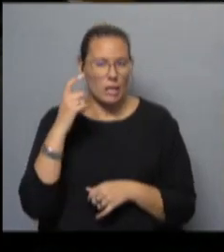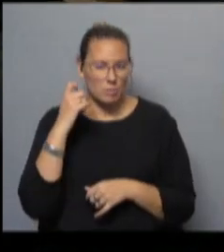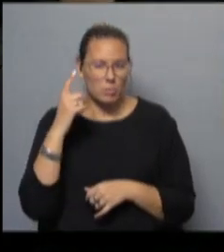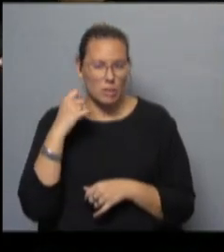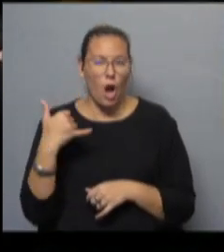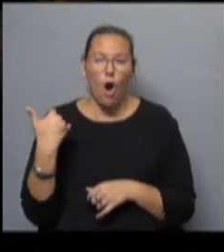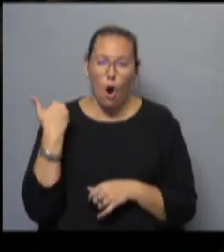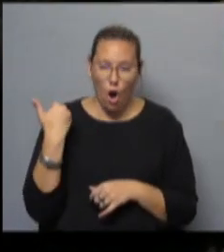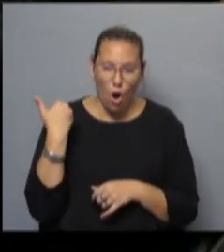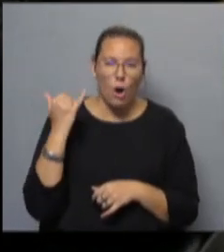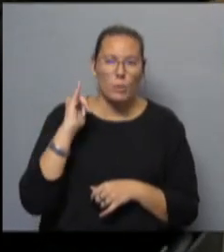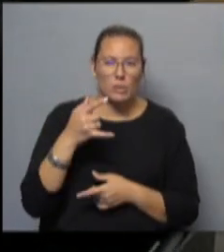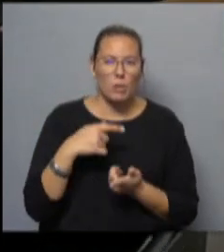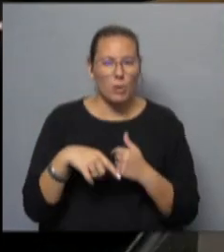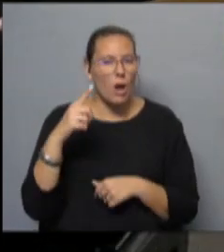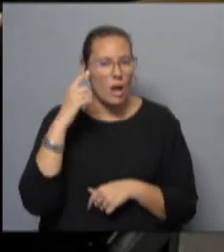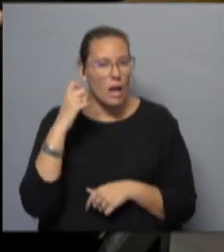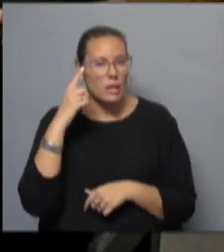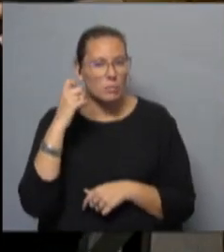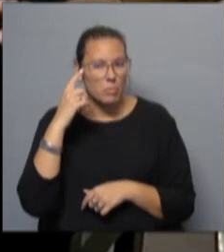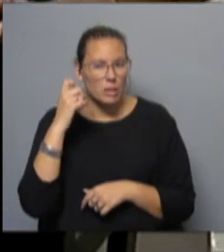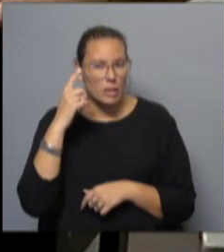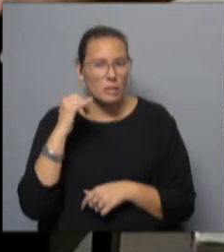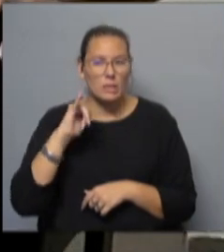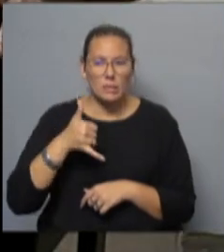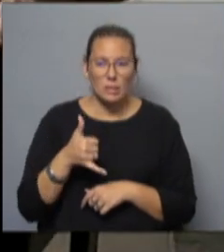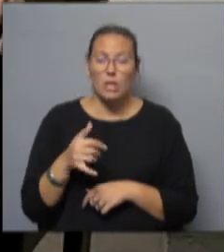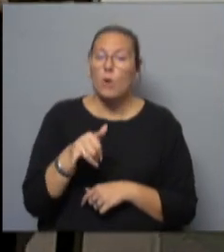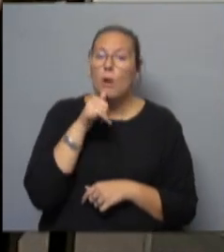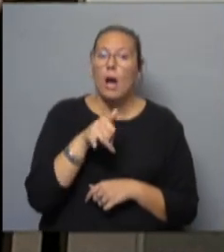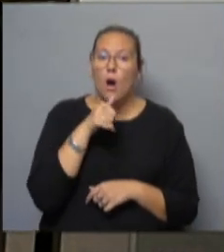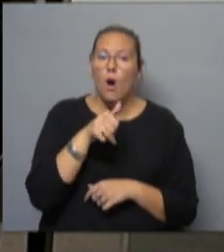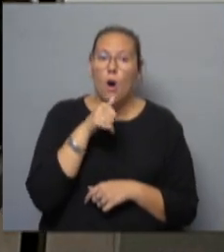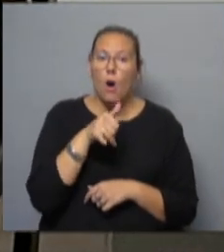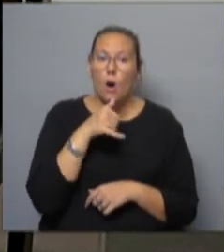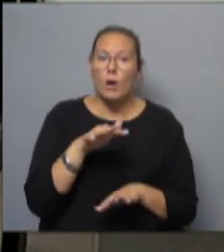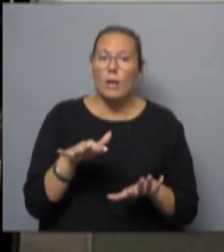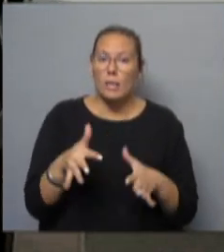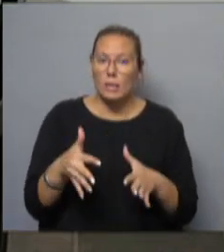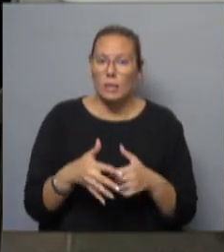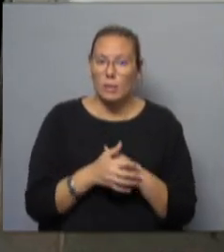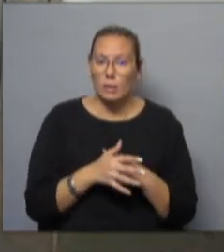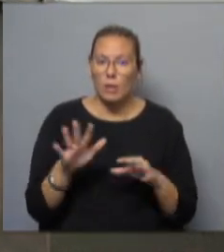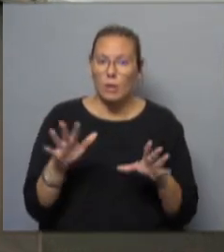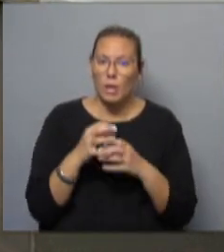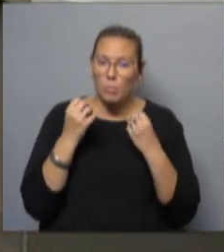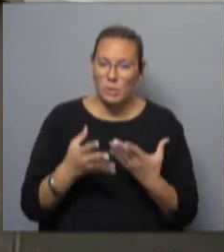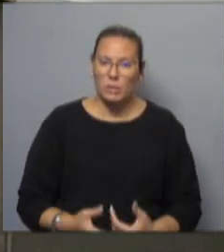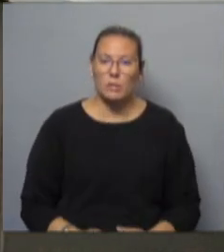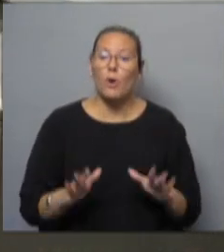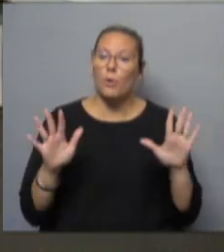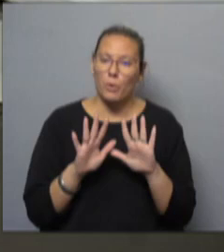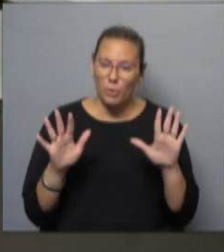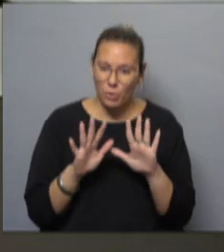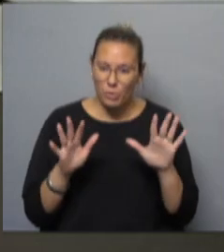muy jovencita pero tiene experiencia y bueno nos va a contar un poquito de qué se trata bernardo cómo estás